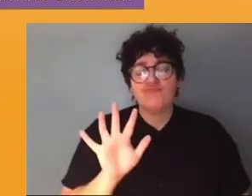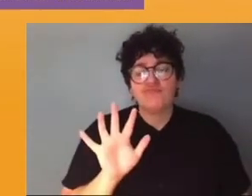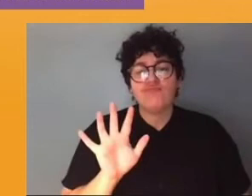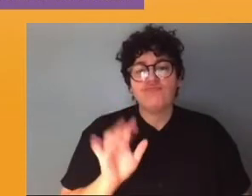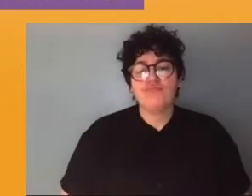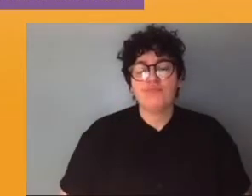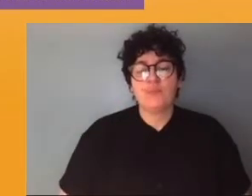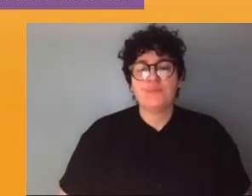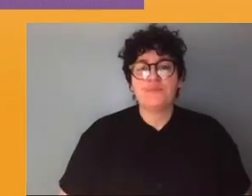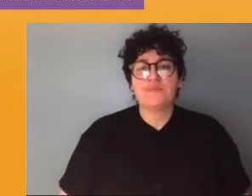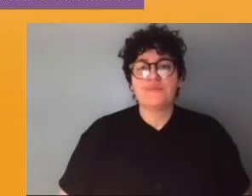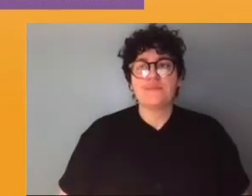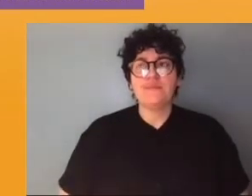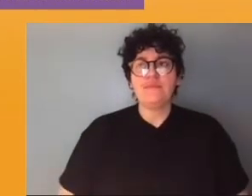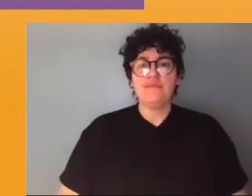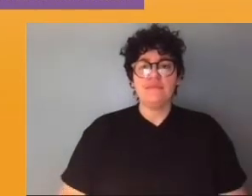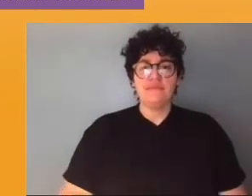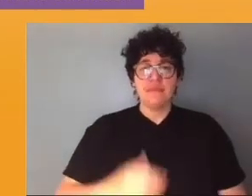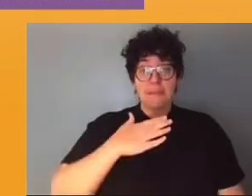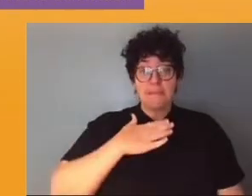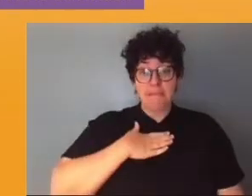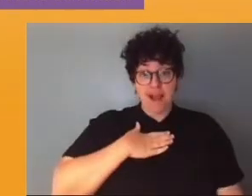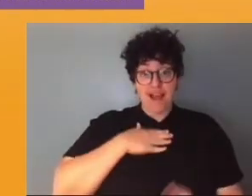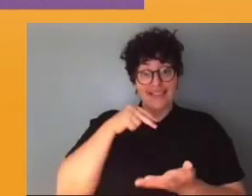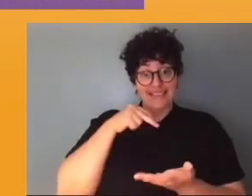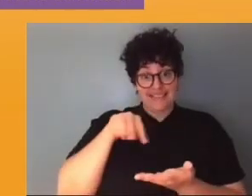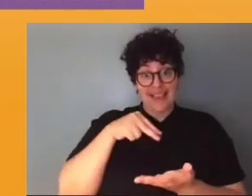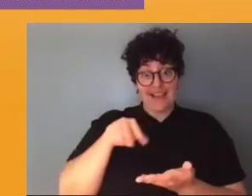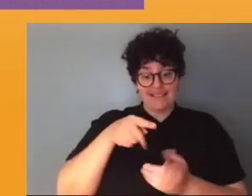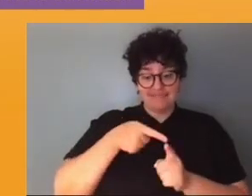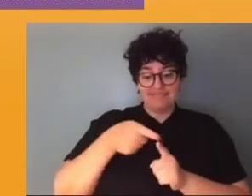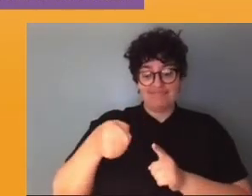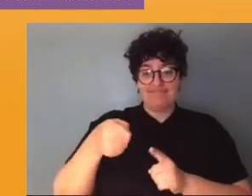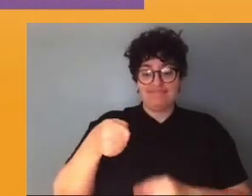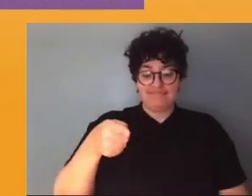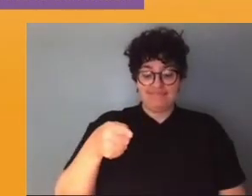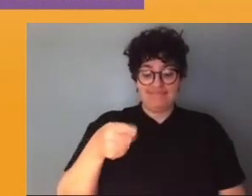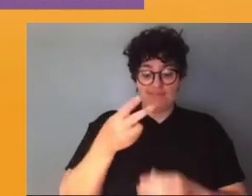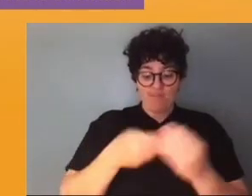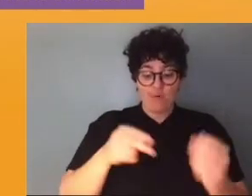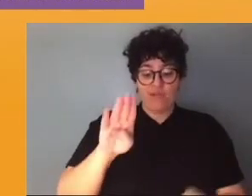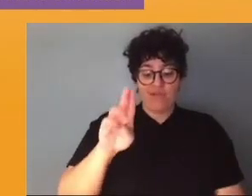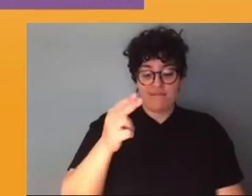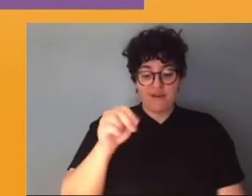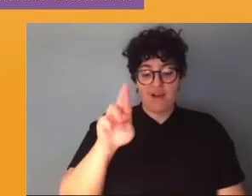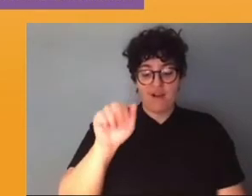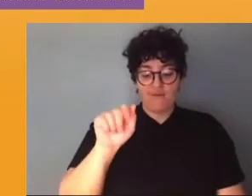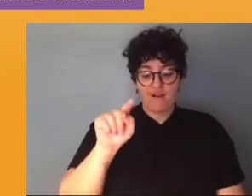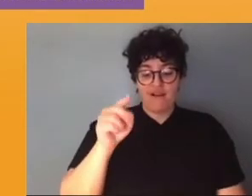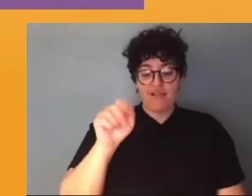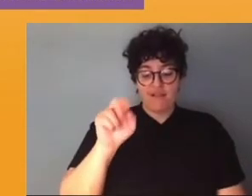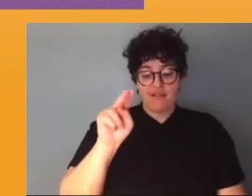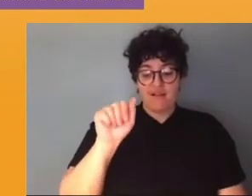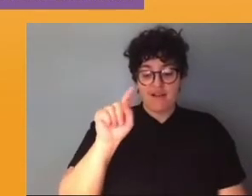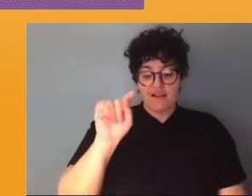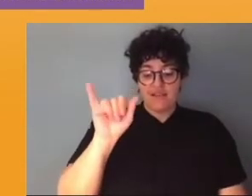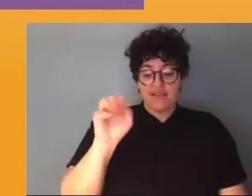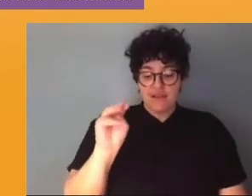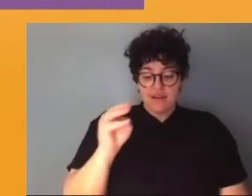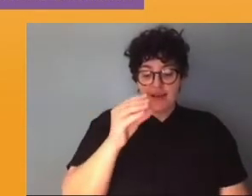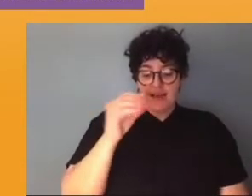Y en particular, en mi tradición de baile, tanto el Batimati y